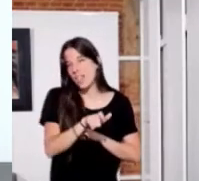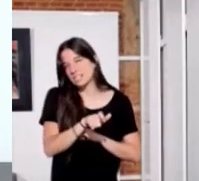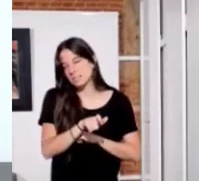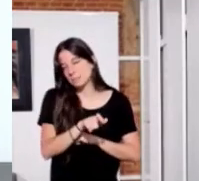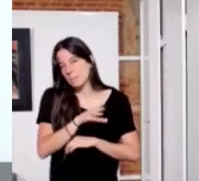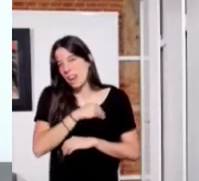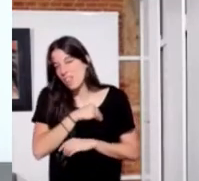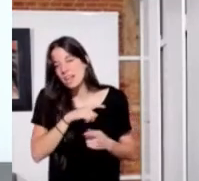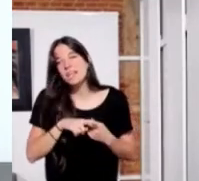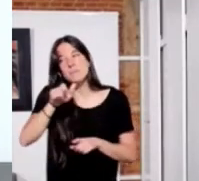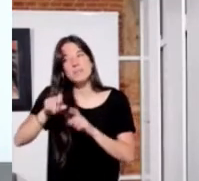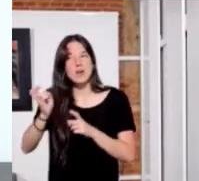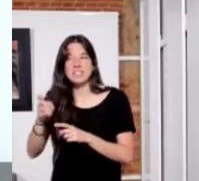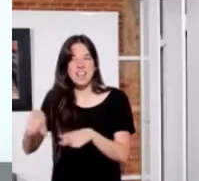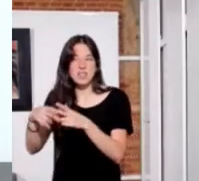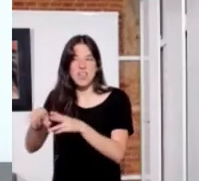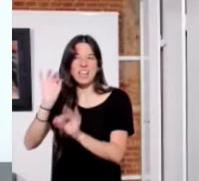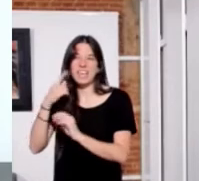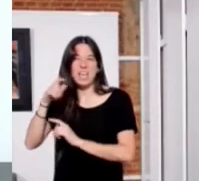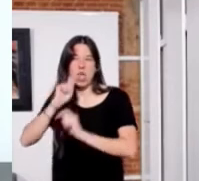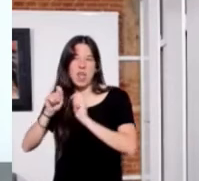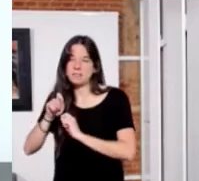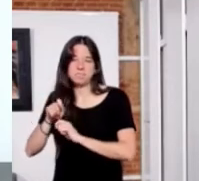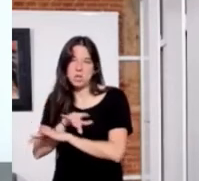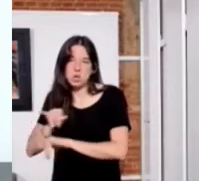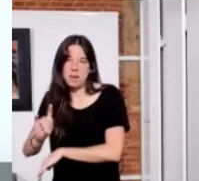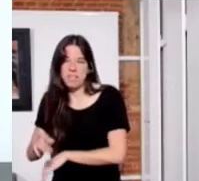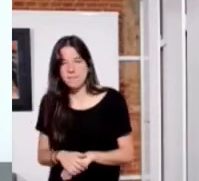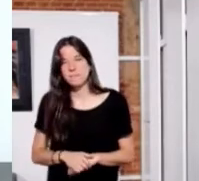que la sociedad elige que no deben de ser lloradas.